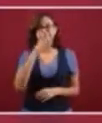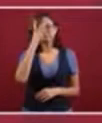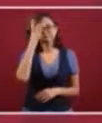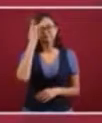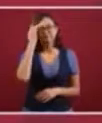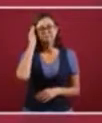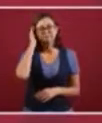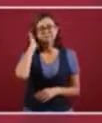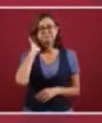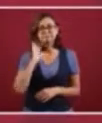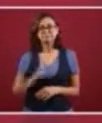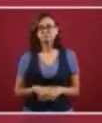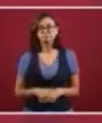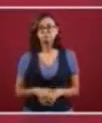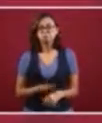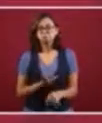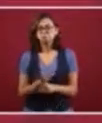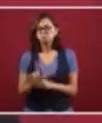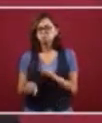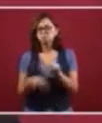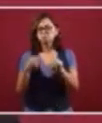para qué sirve